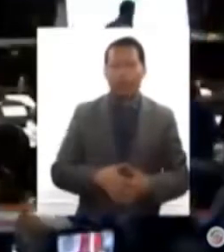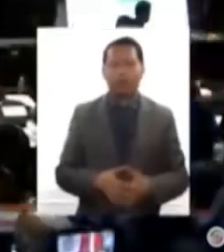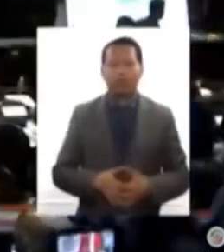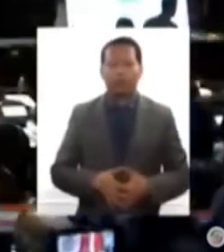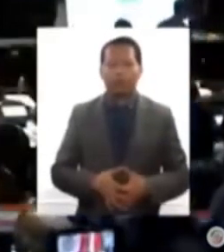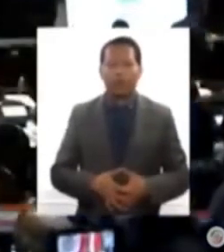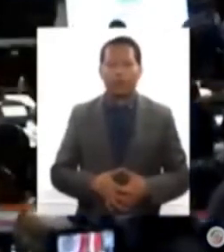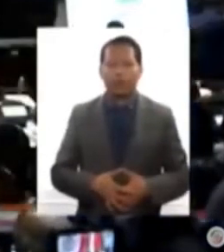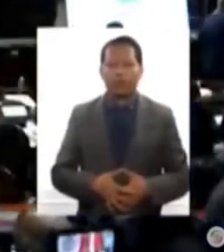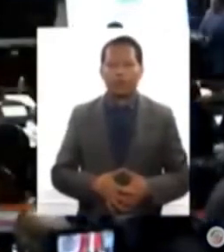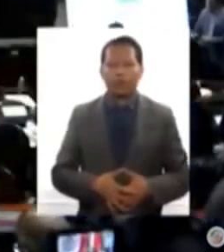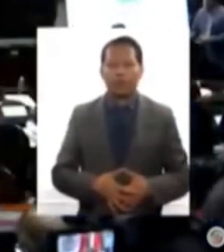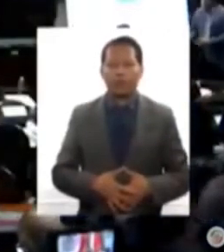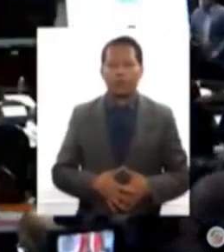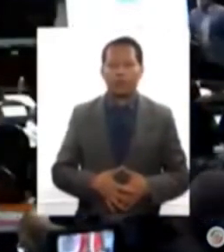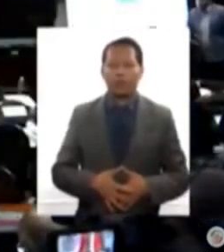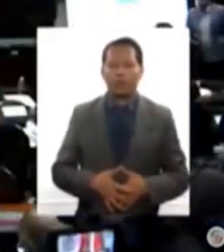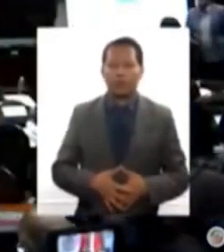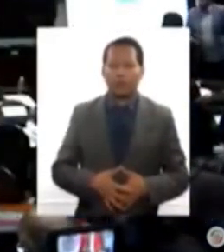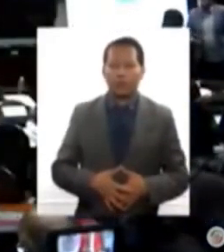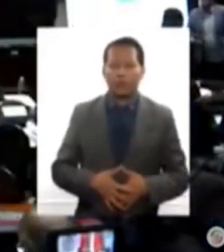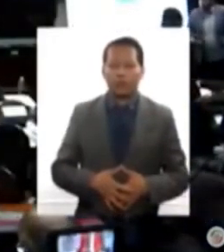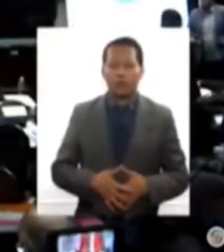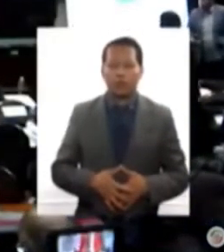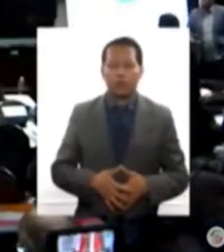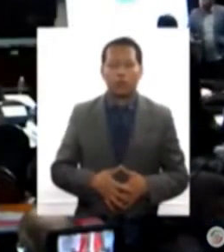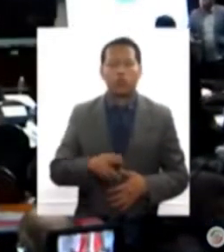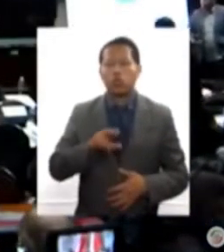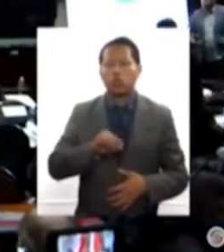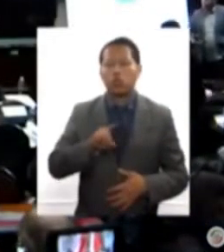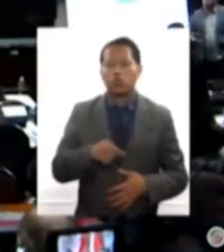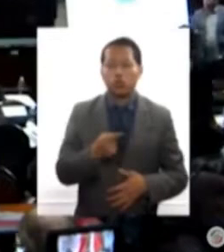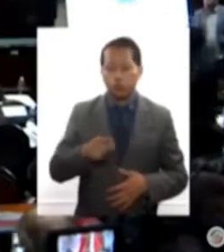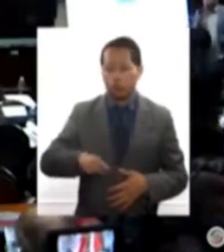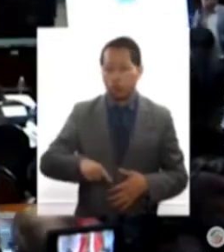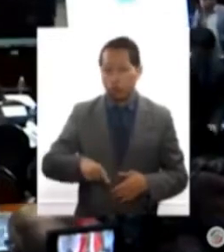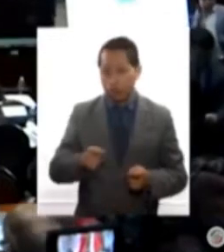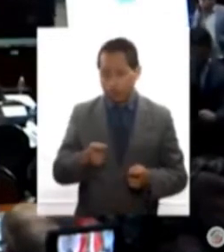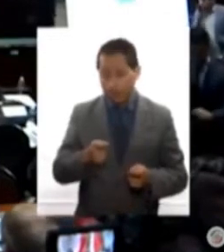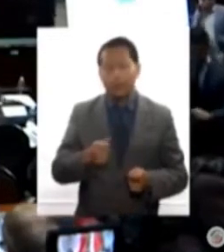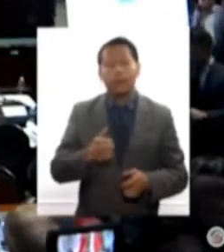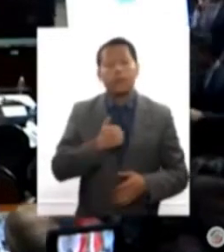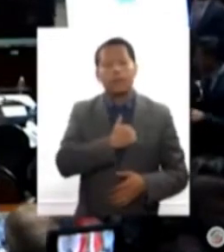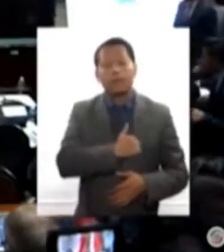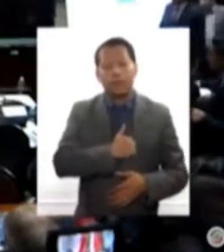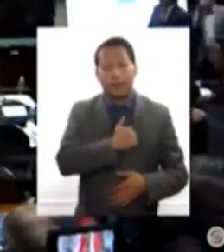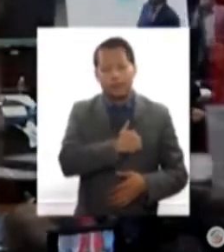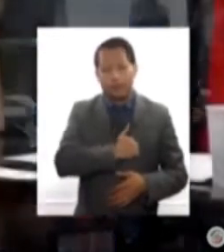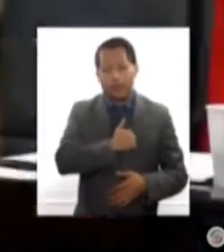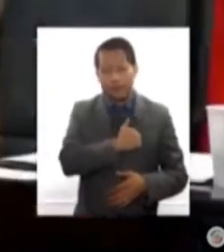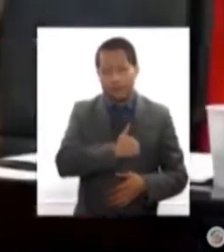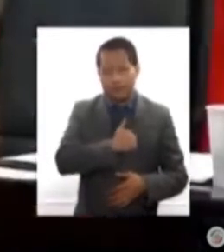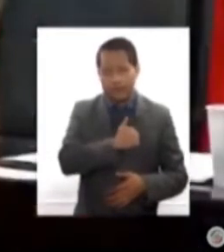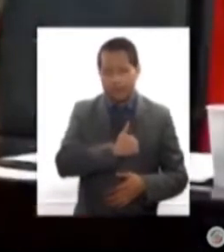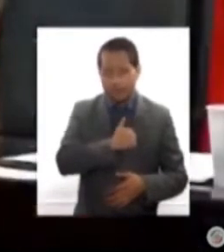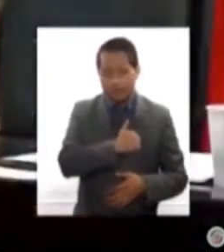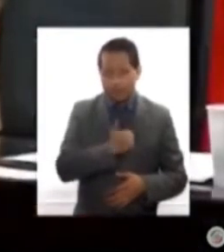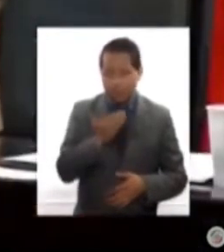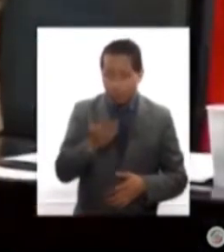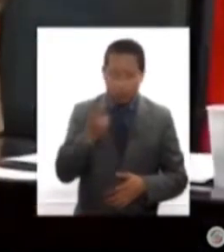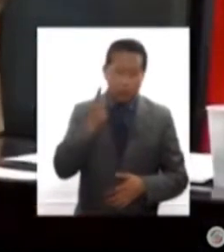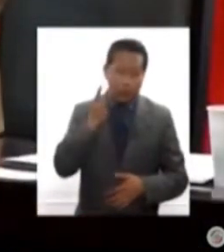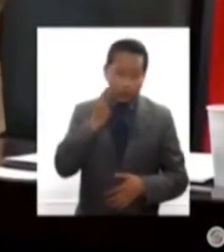tema, diputados y senadores pueden ayudarse del material que ellos consideren necesario, que eso nunca se va a